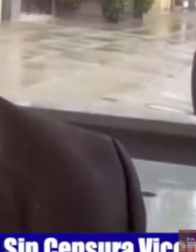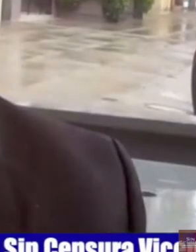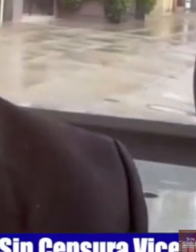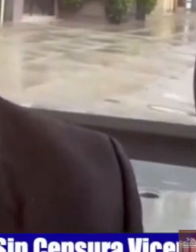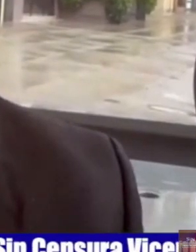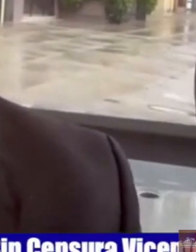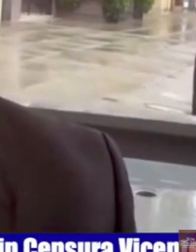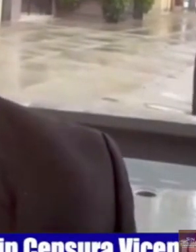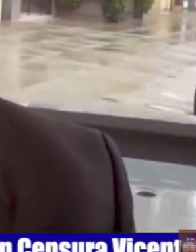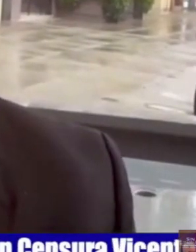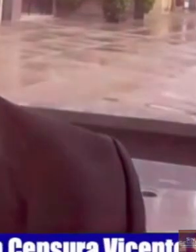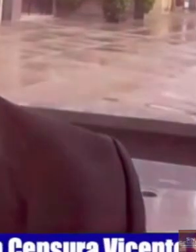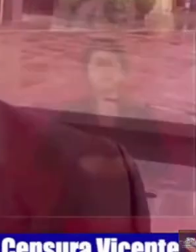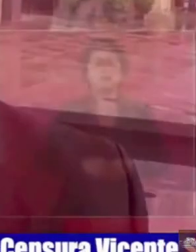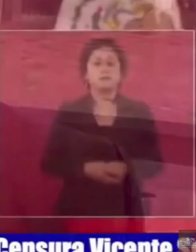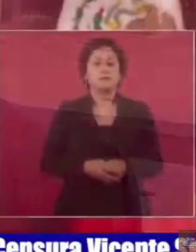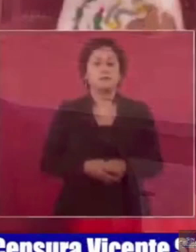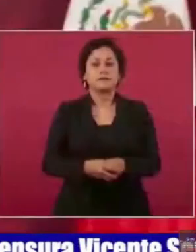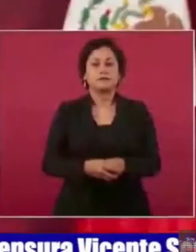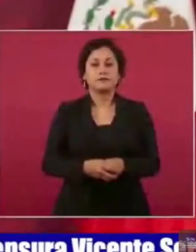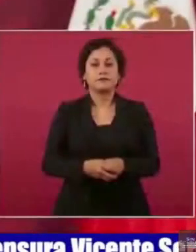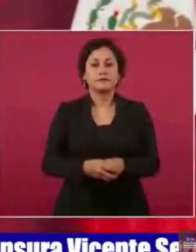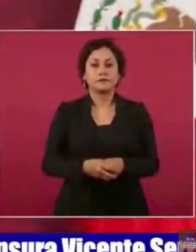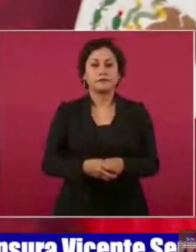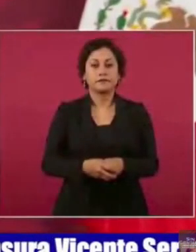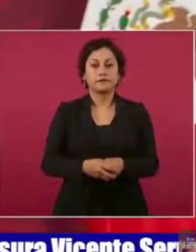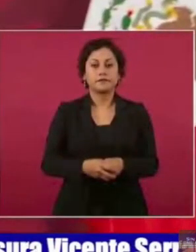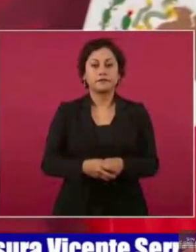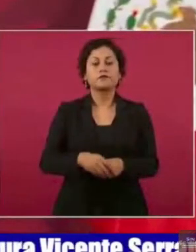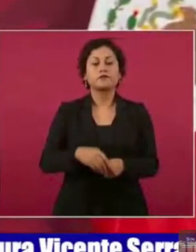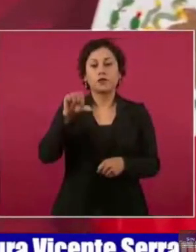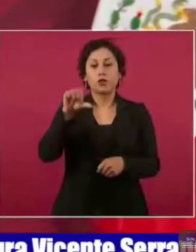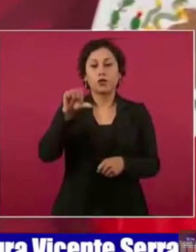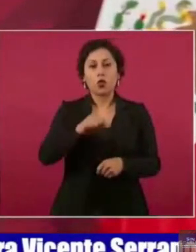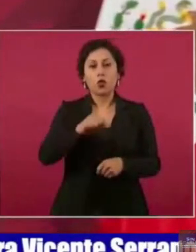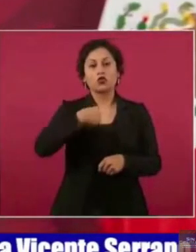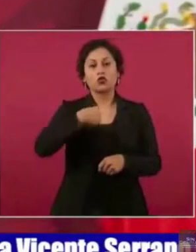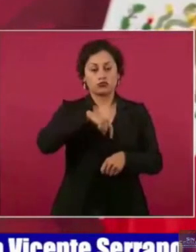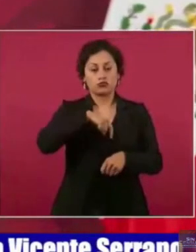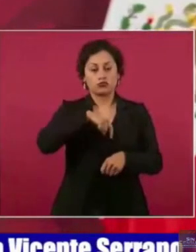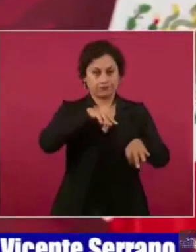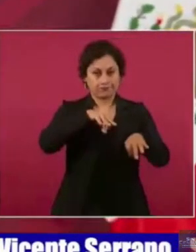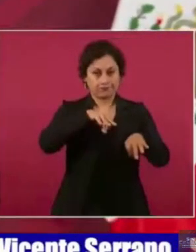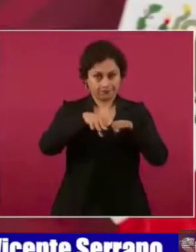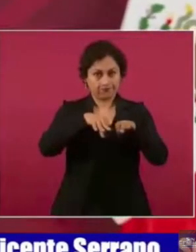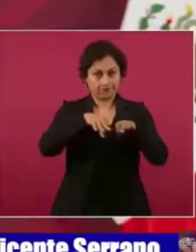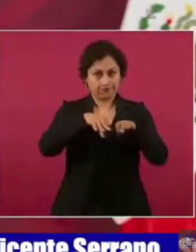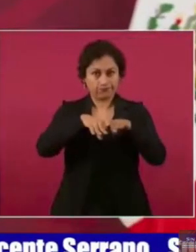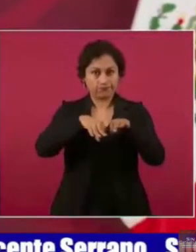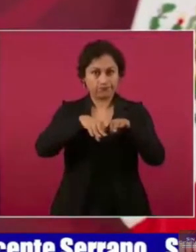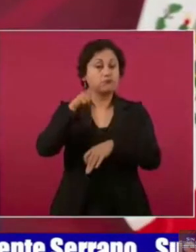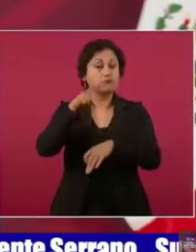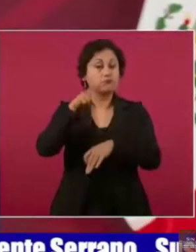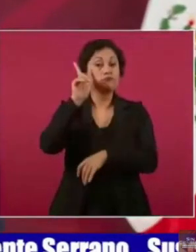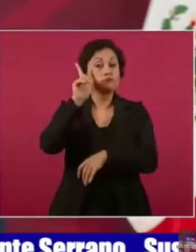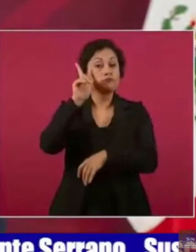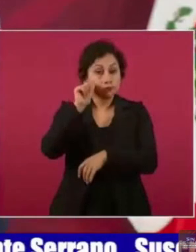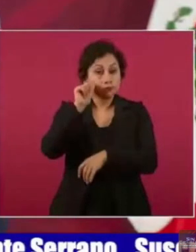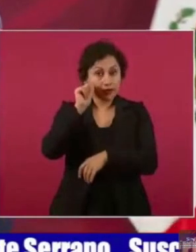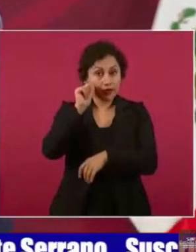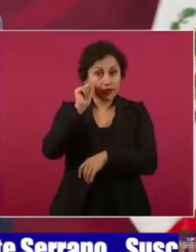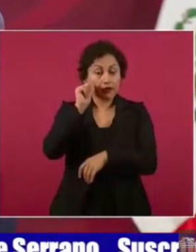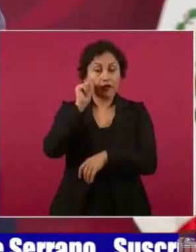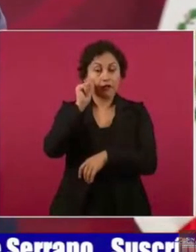a Sergio Sarmiento este reto que es brutal. Si tú demuestras que tengo nexos con